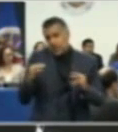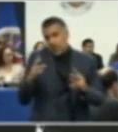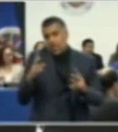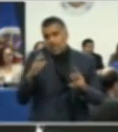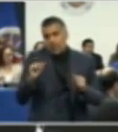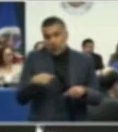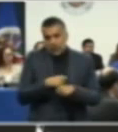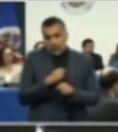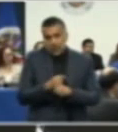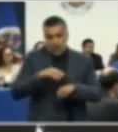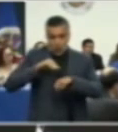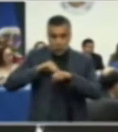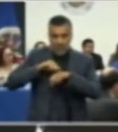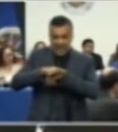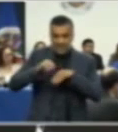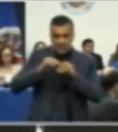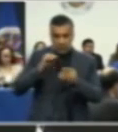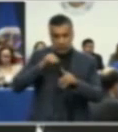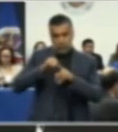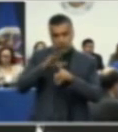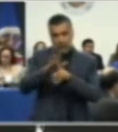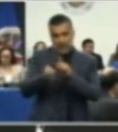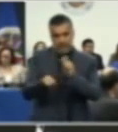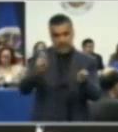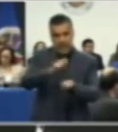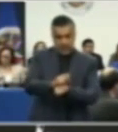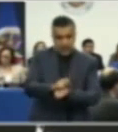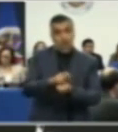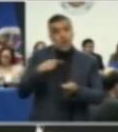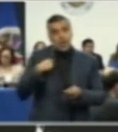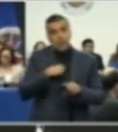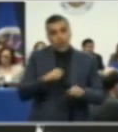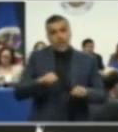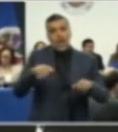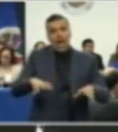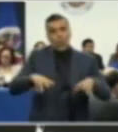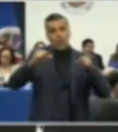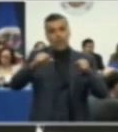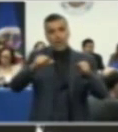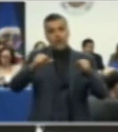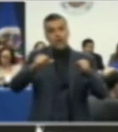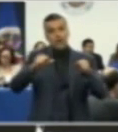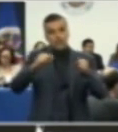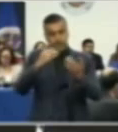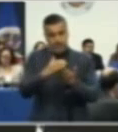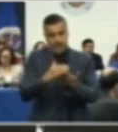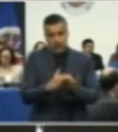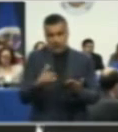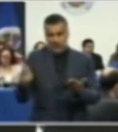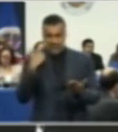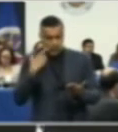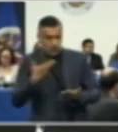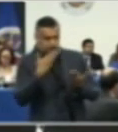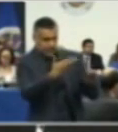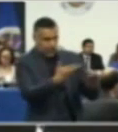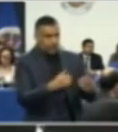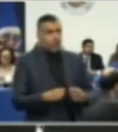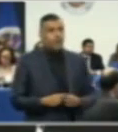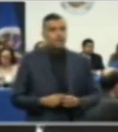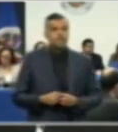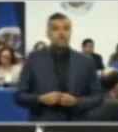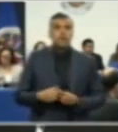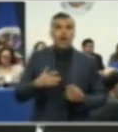de poder generar una incidencia en los congresistas para poder adoptar medidas como las que han sido planteadas aquí. Es decir,